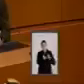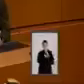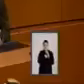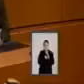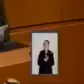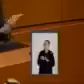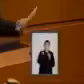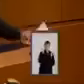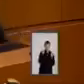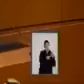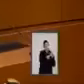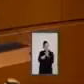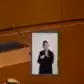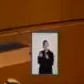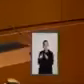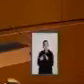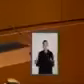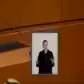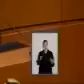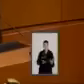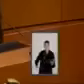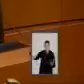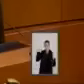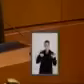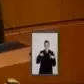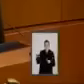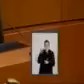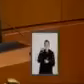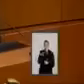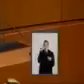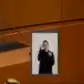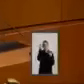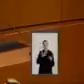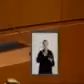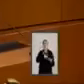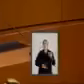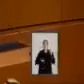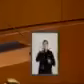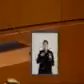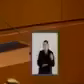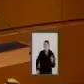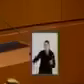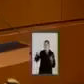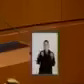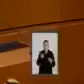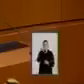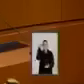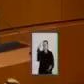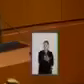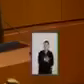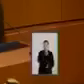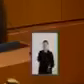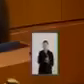señalaremos. Porque nuestro pueblo grita justicia. Porque nuestro pueblo grita alto a la impunidad. Y